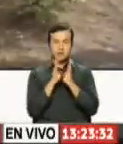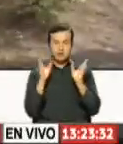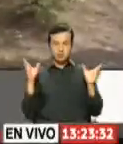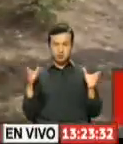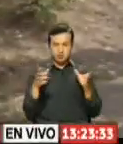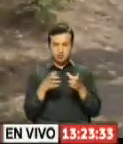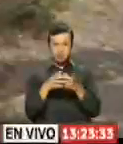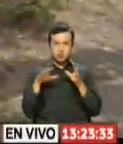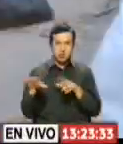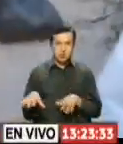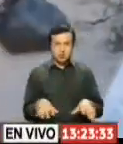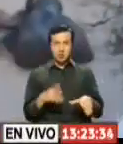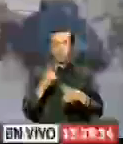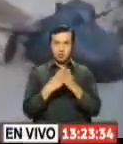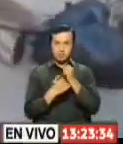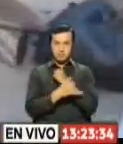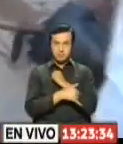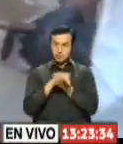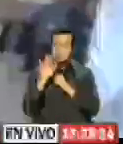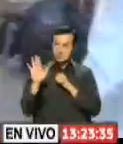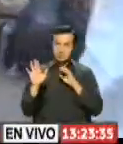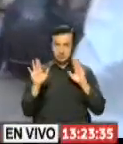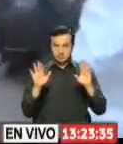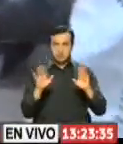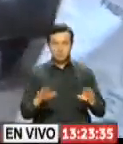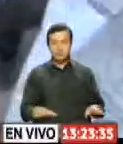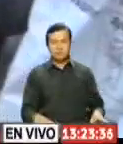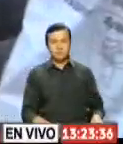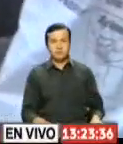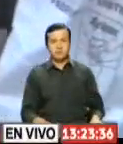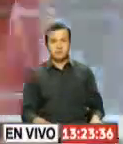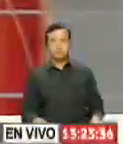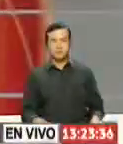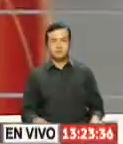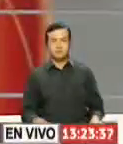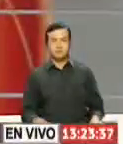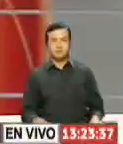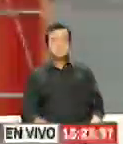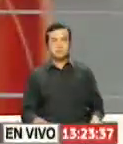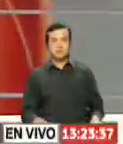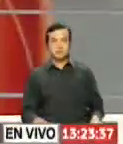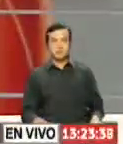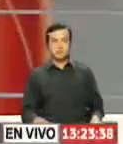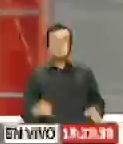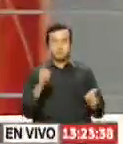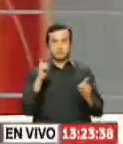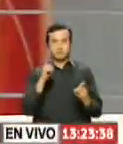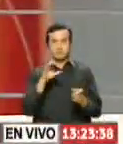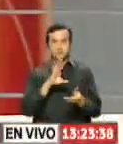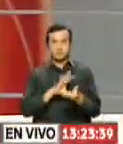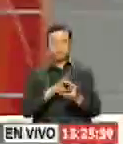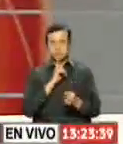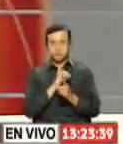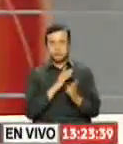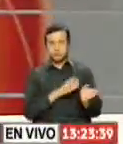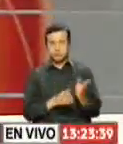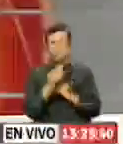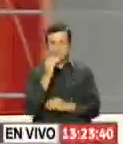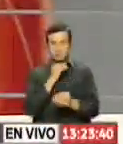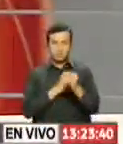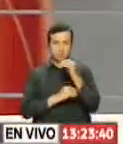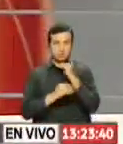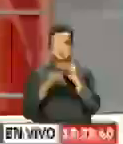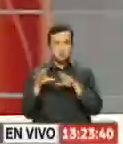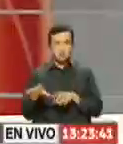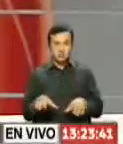protocolario de la acción cívica binacional. Maritza Castillo, Telediario. Controles médicos regulares, alimentación saludable